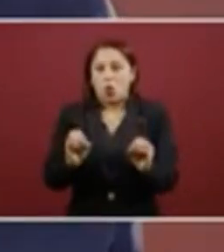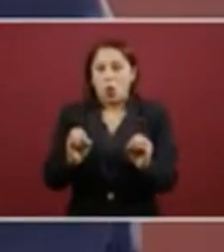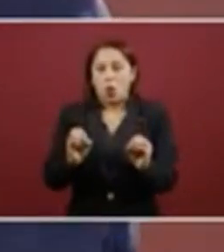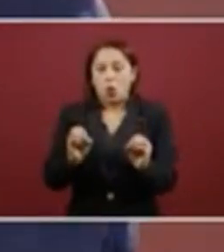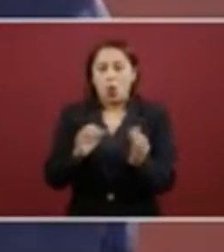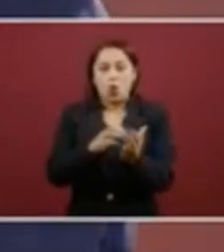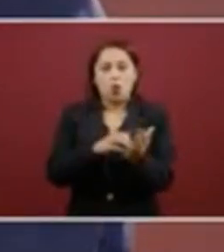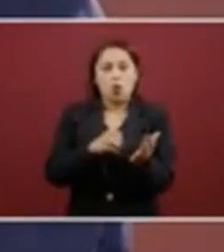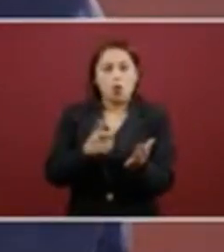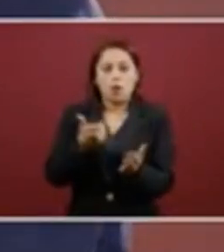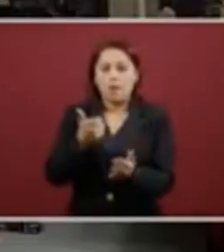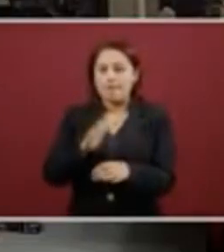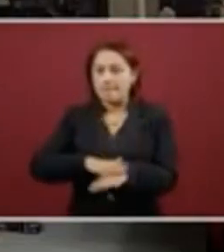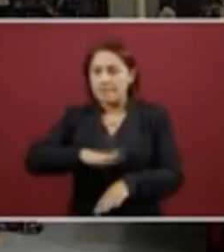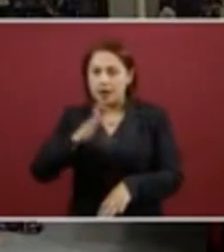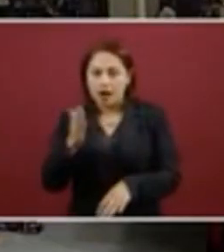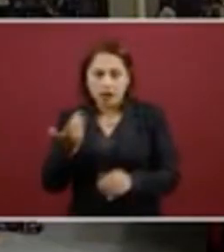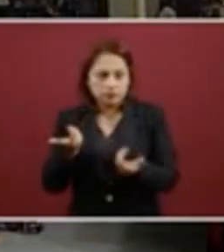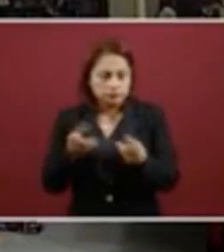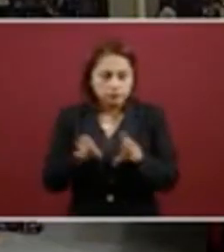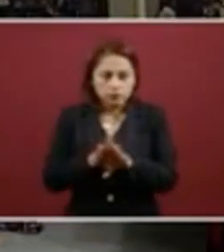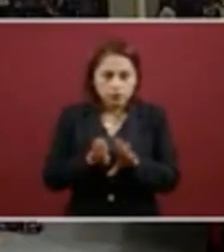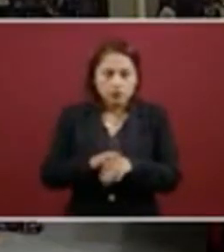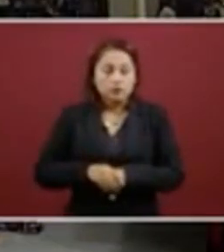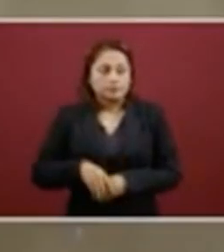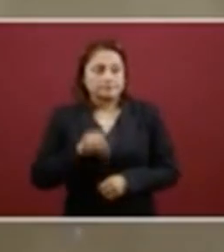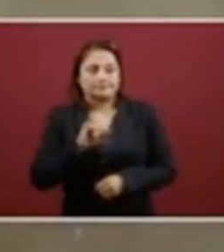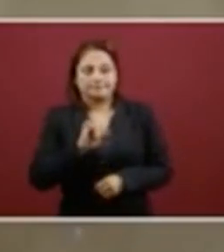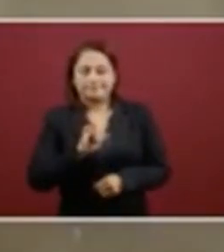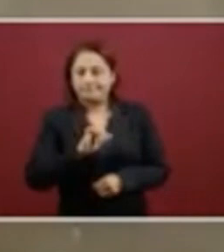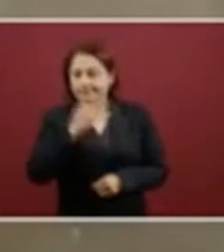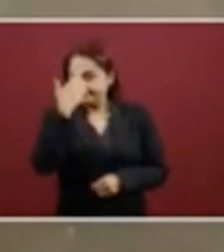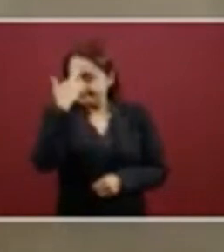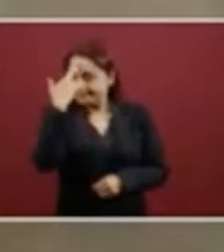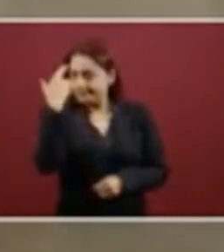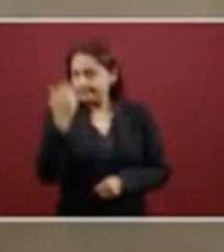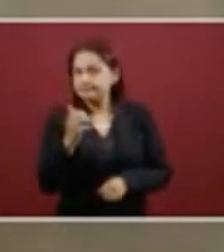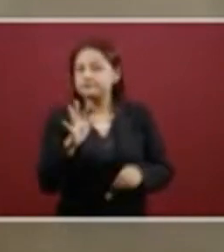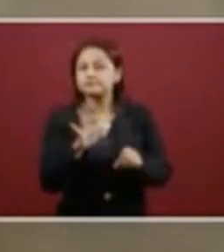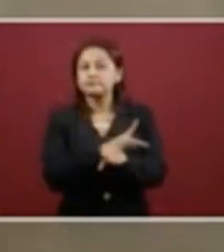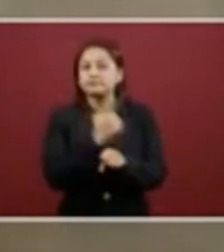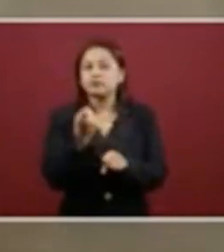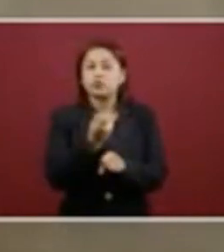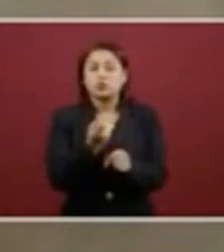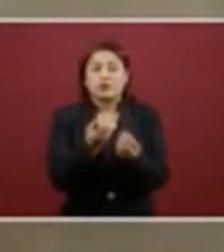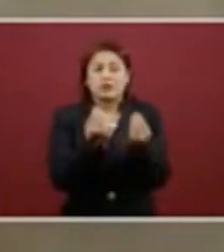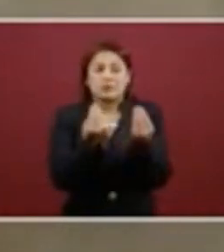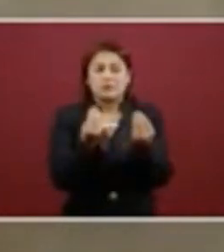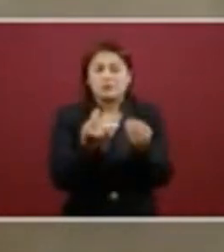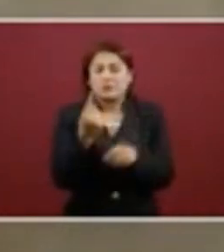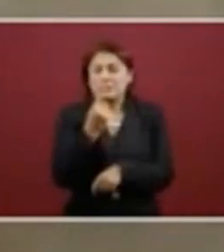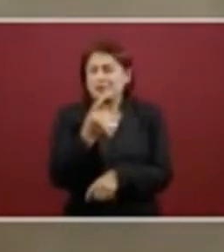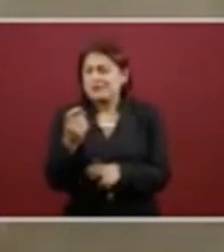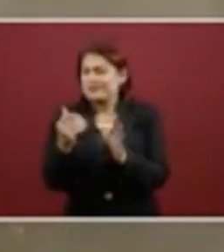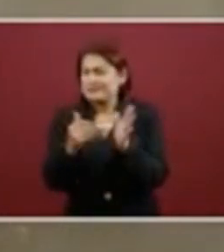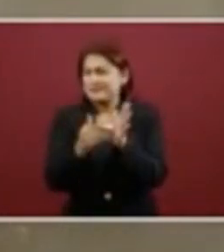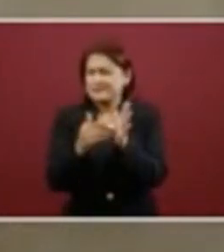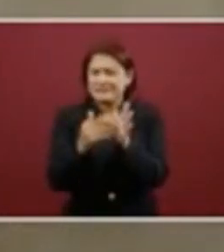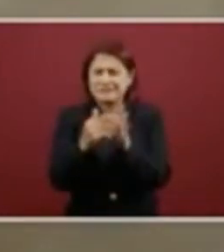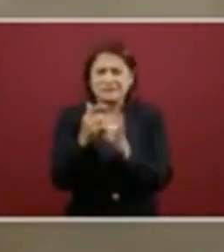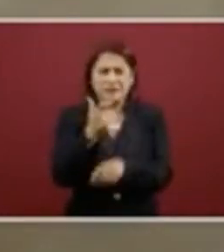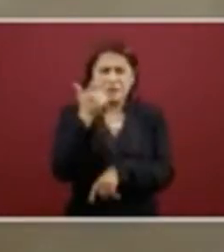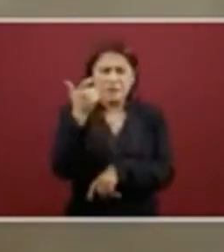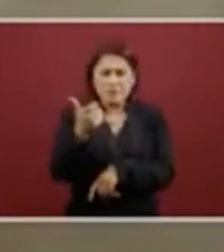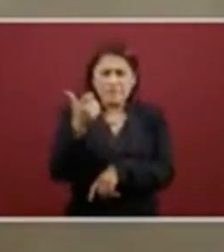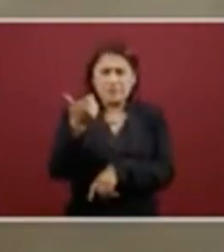ir. Ahora, me llama mucho la atención el anuncio, por dos razones. Porque ya